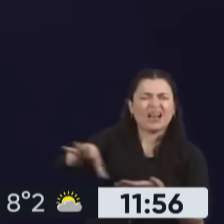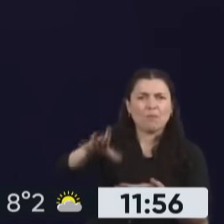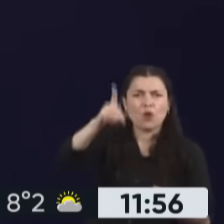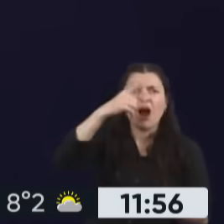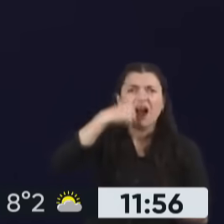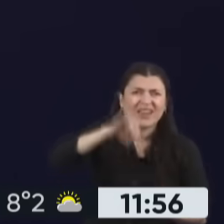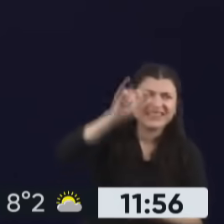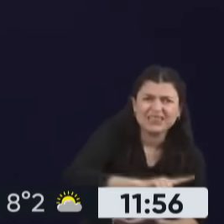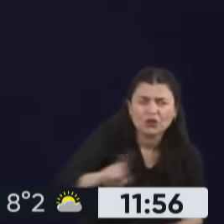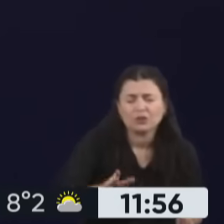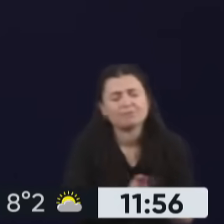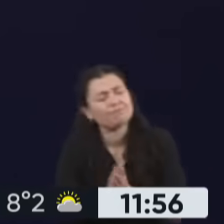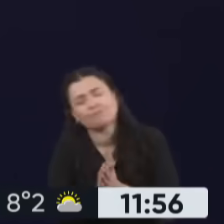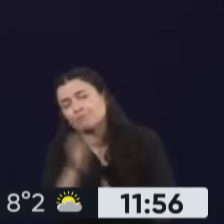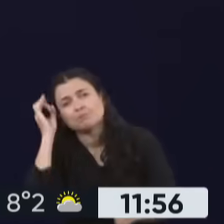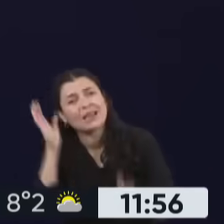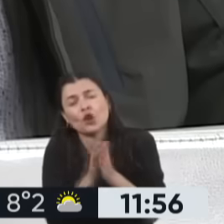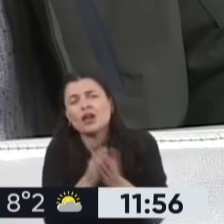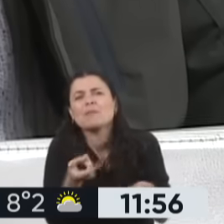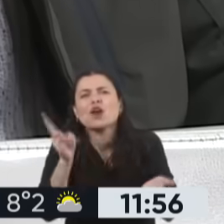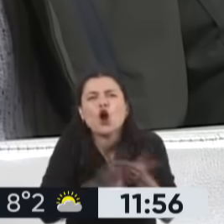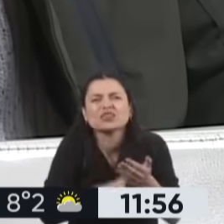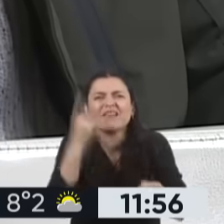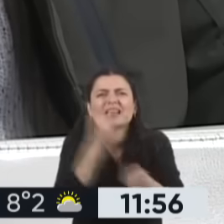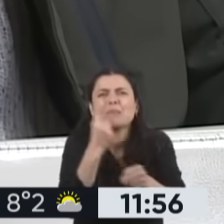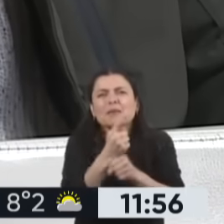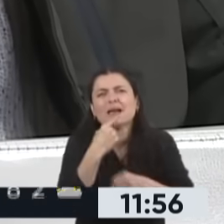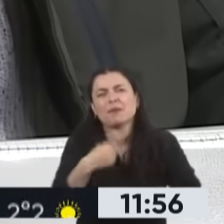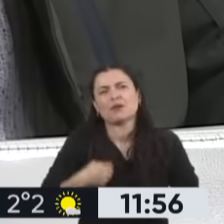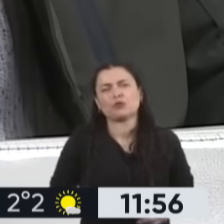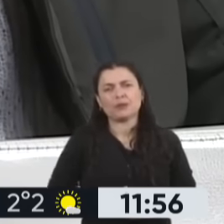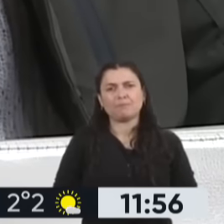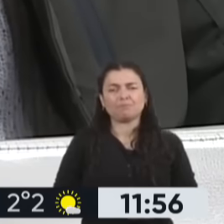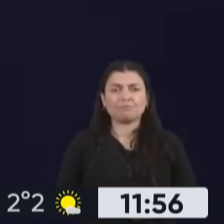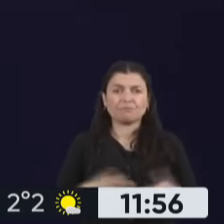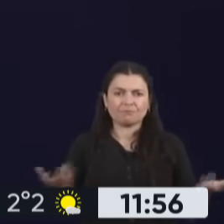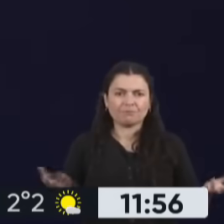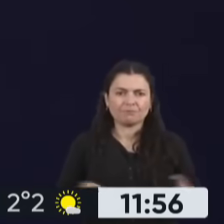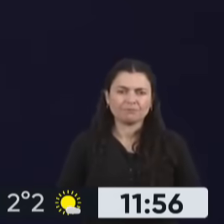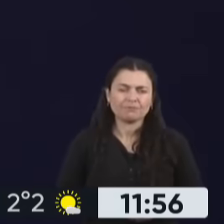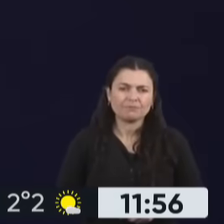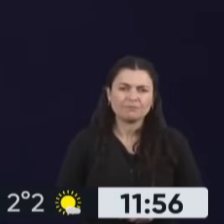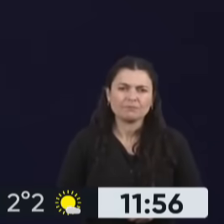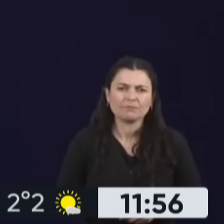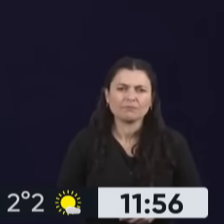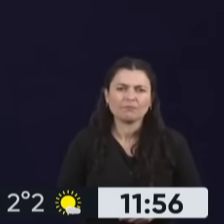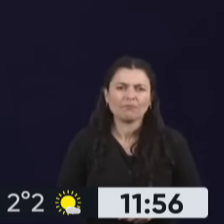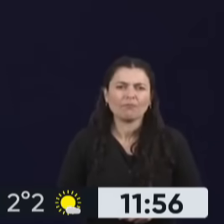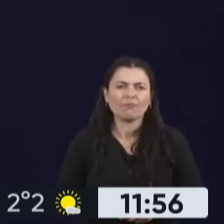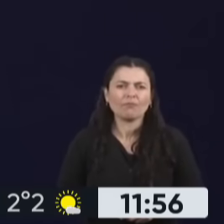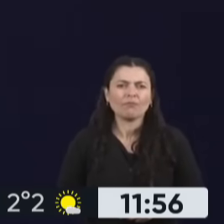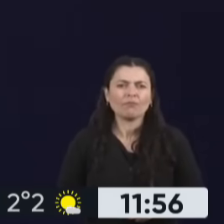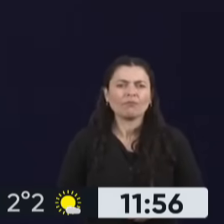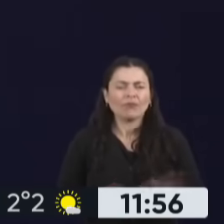Perdóname, ¿me repetís por favor tu primera pregunta? Sí, si prospera perdón. iniciativa... Sí, a